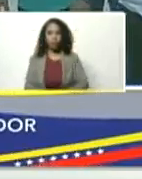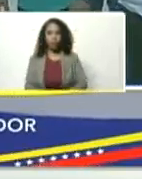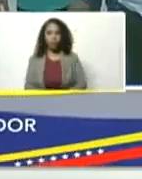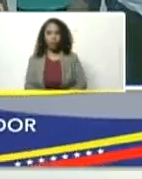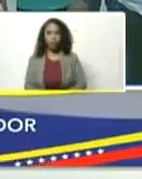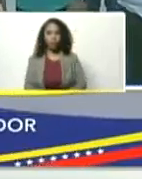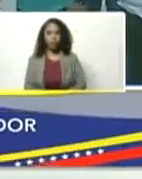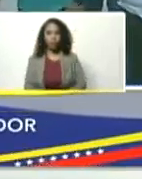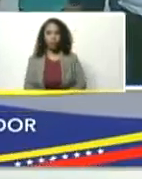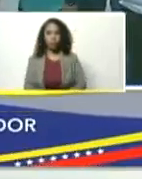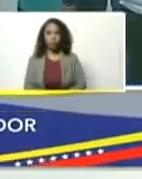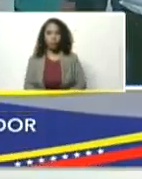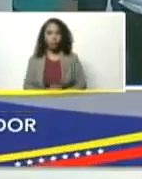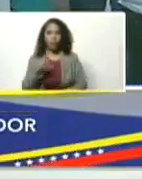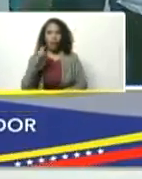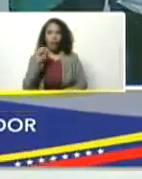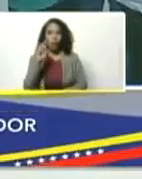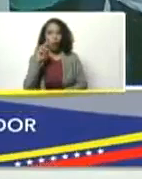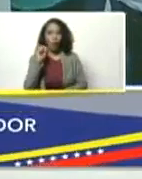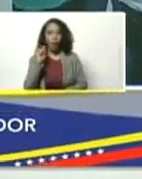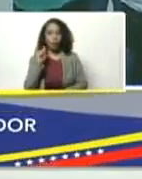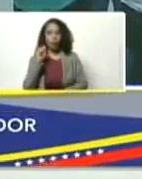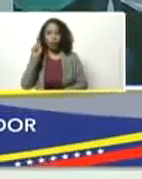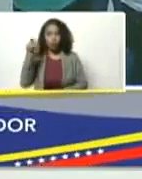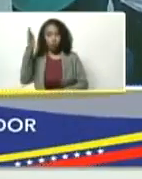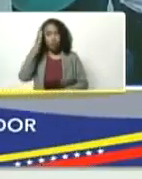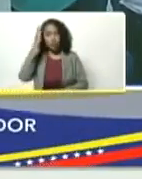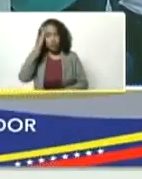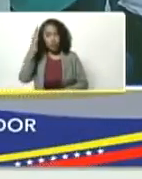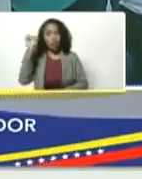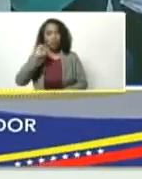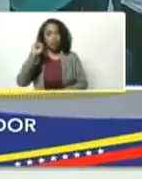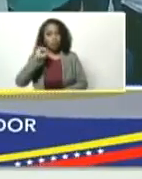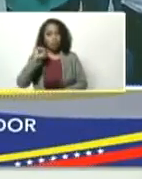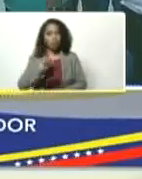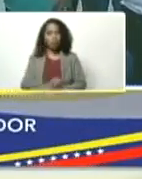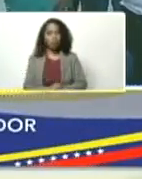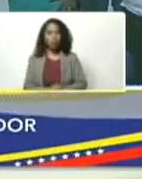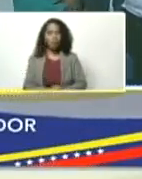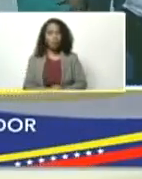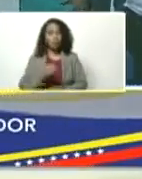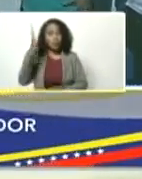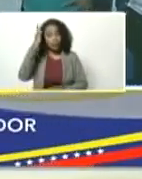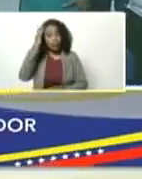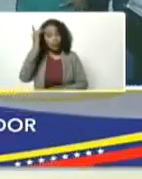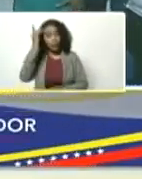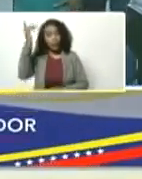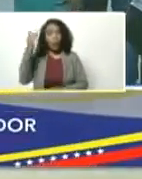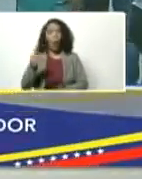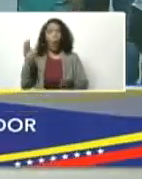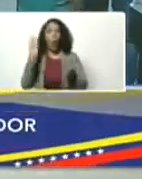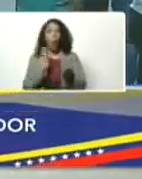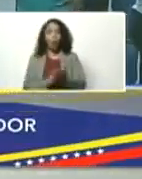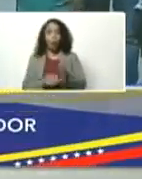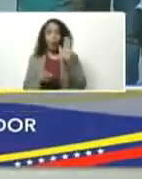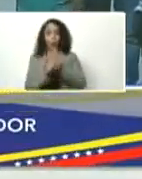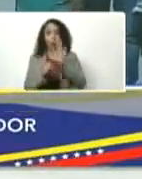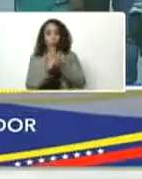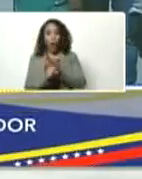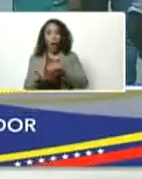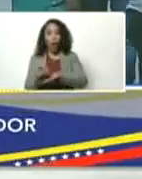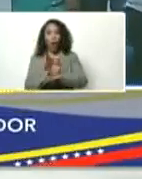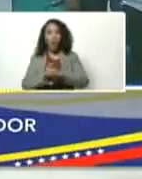Ah, Laurita. Tú sí sabes, vale. Bueno, sabia, Laura. Otra vez volvió a monopolizar el micrófono